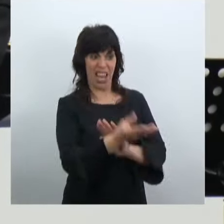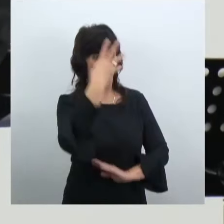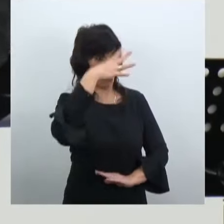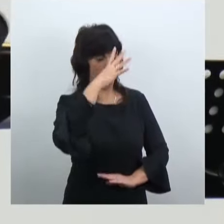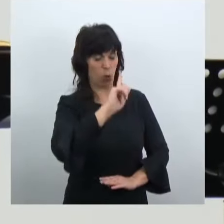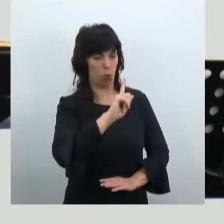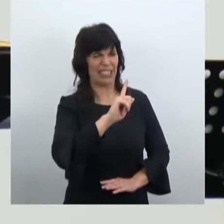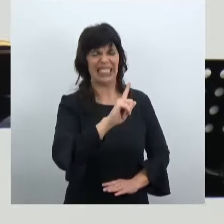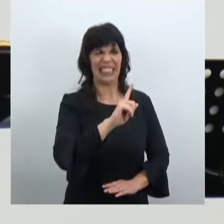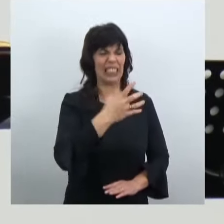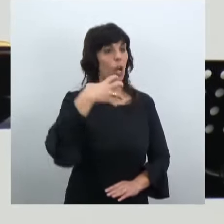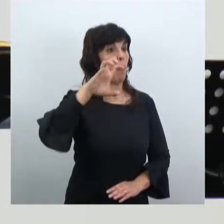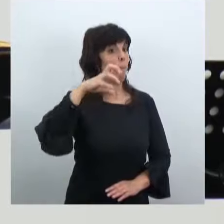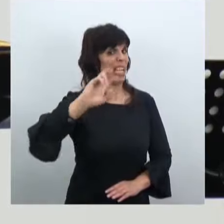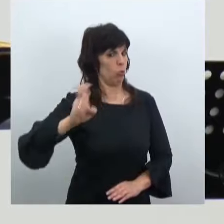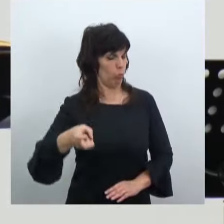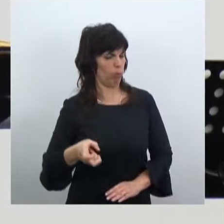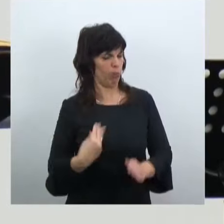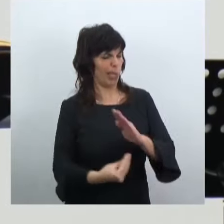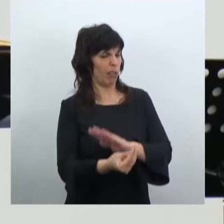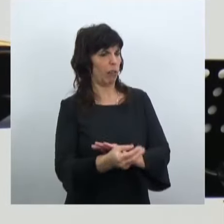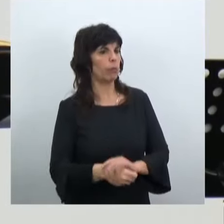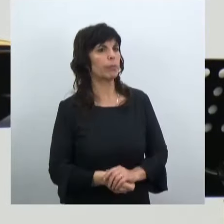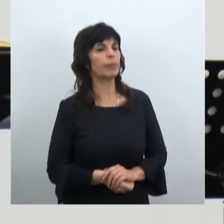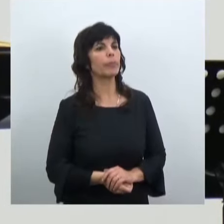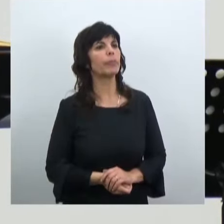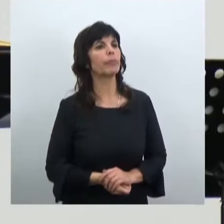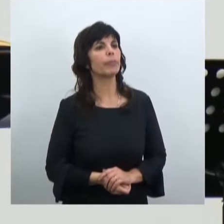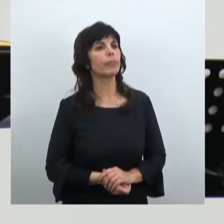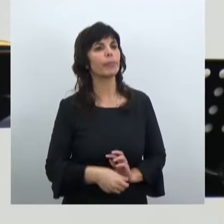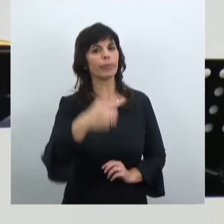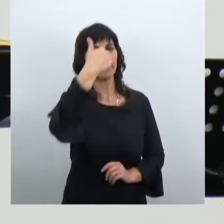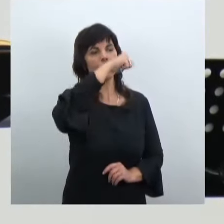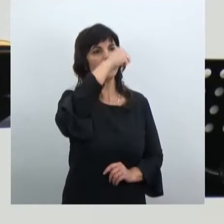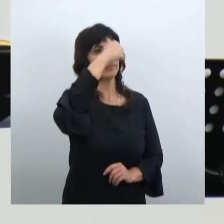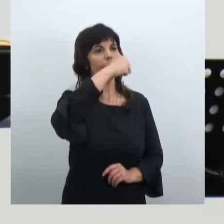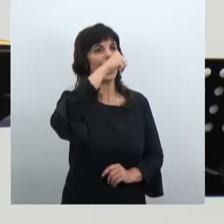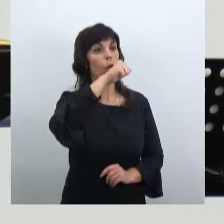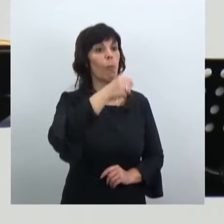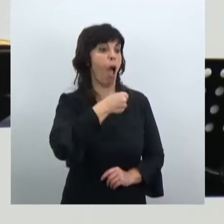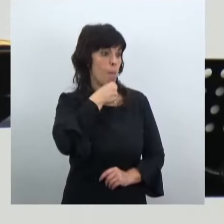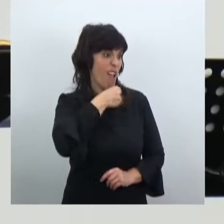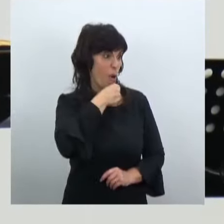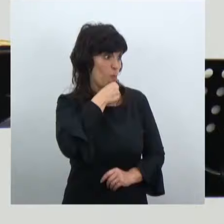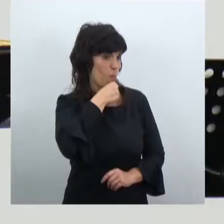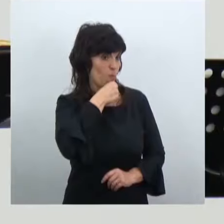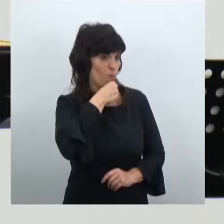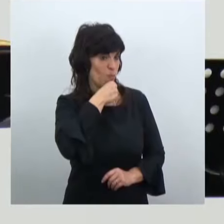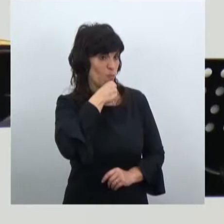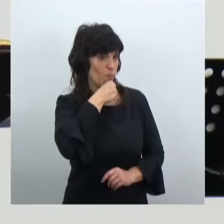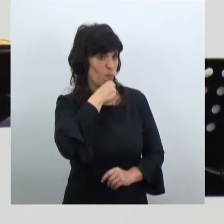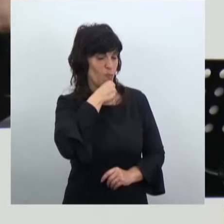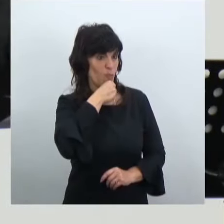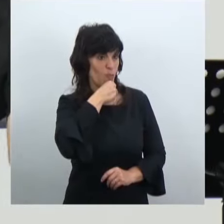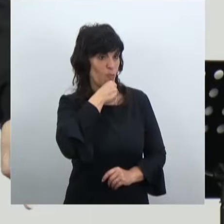creo que Salvador o El Salvador o algo así. Y el hombre era un viejecito. Y yo estaba